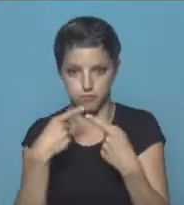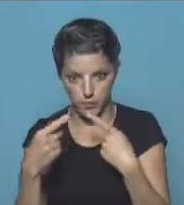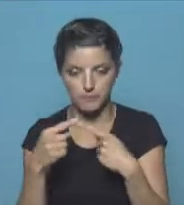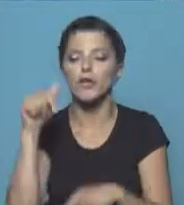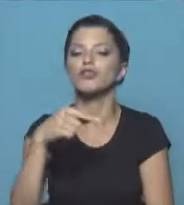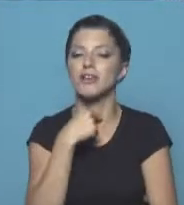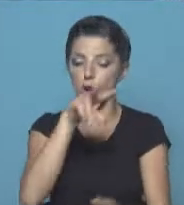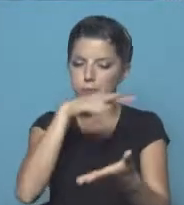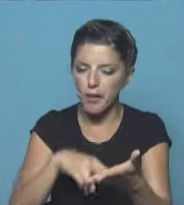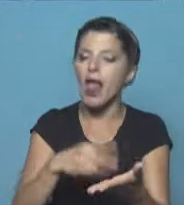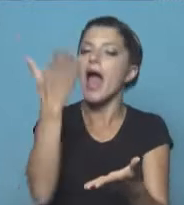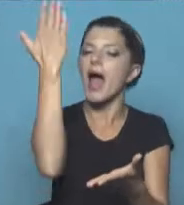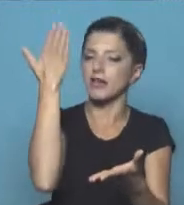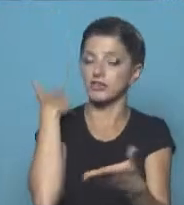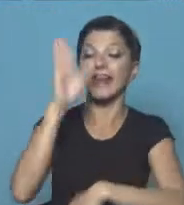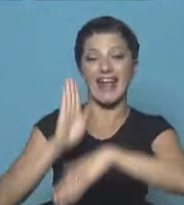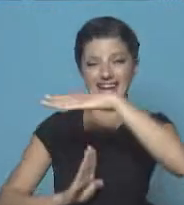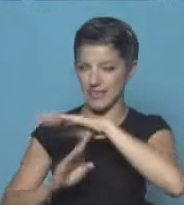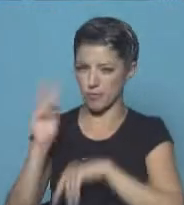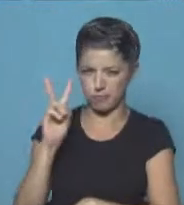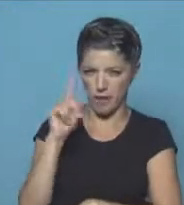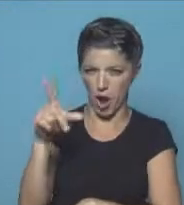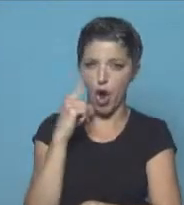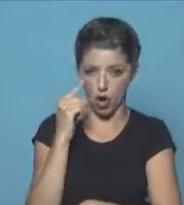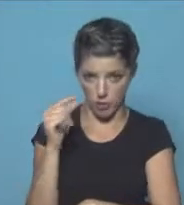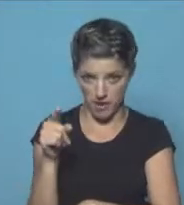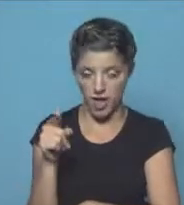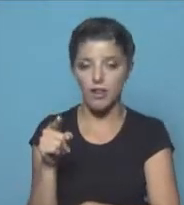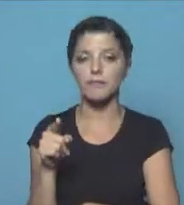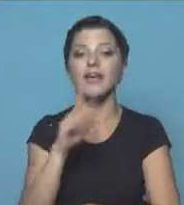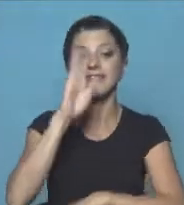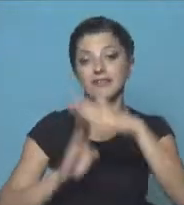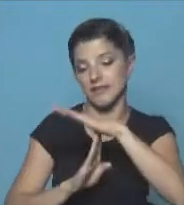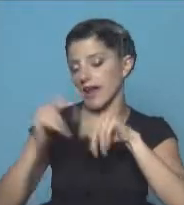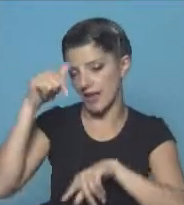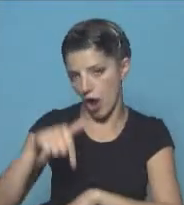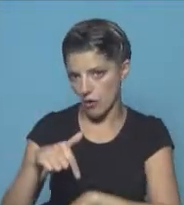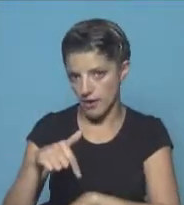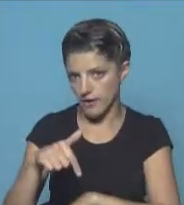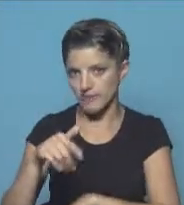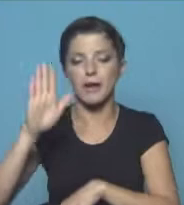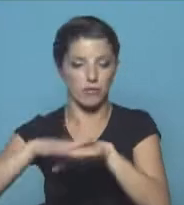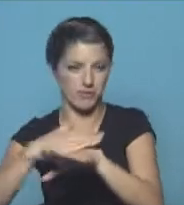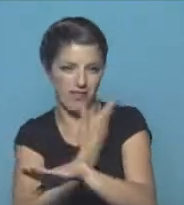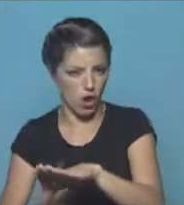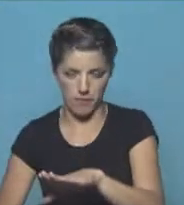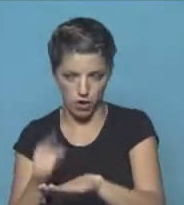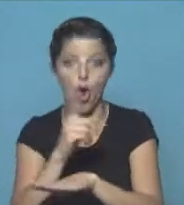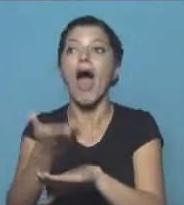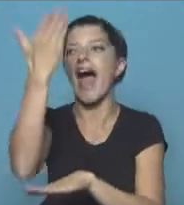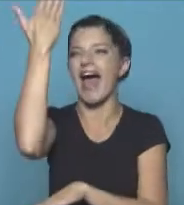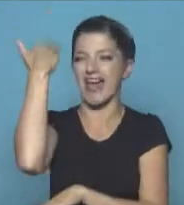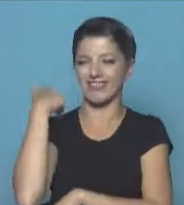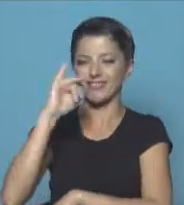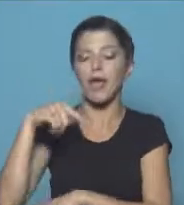dijo el día de ayer el líder, lo veíamos, a Jarosław Kaczyński, que no está en este momento a cargo del gobierno, lo estuvo en alguna